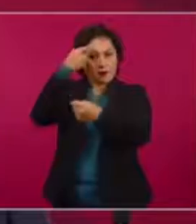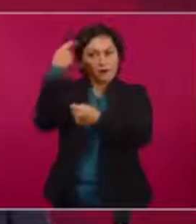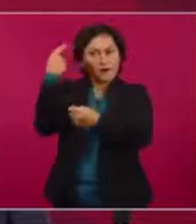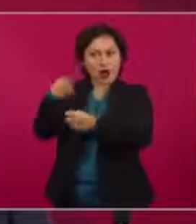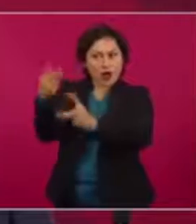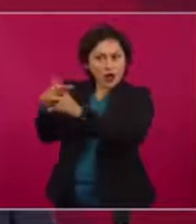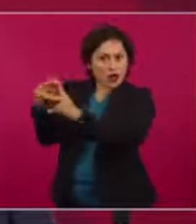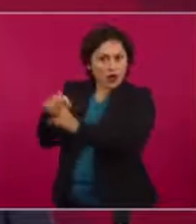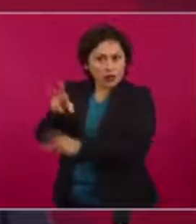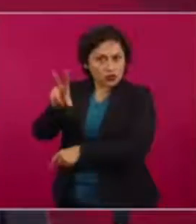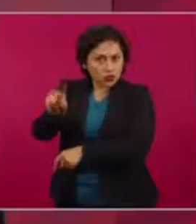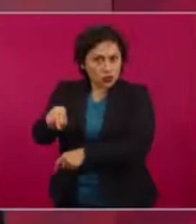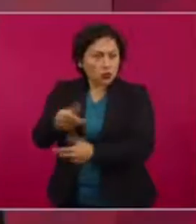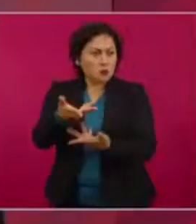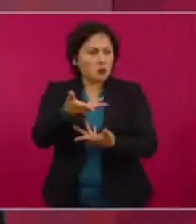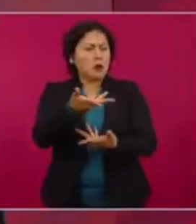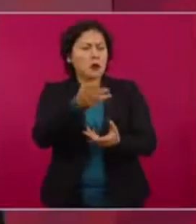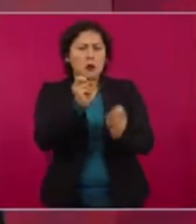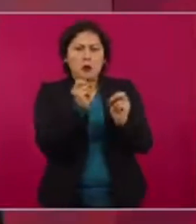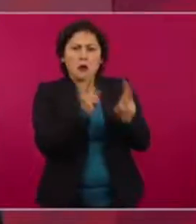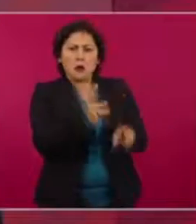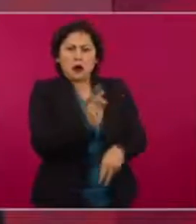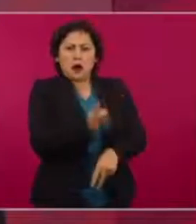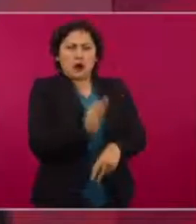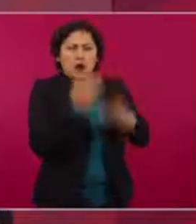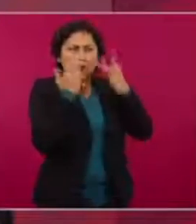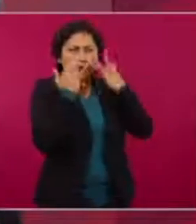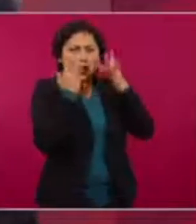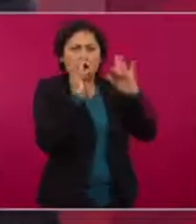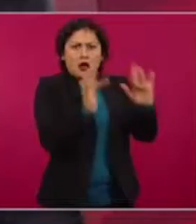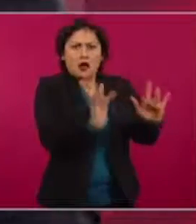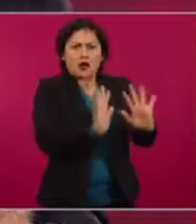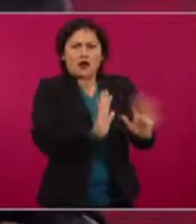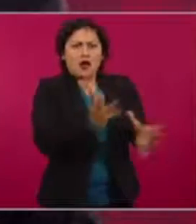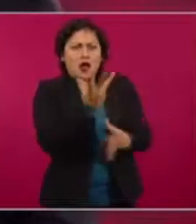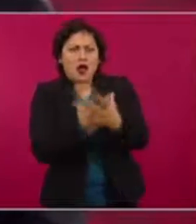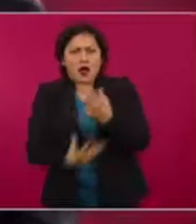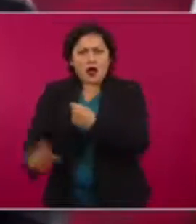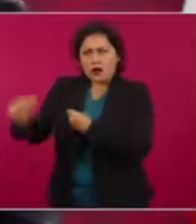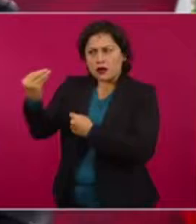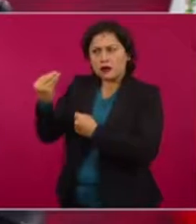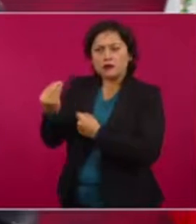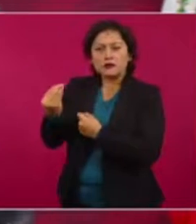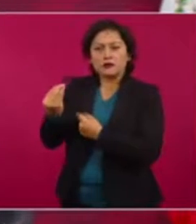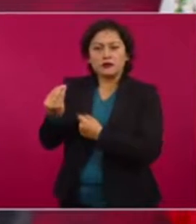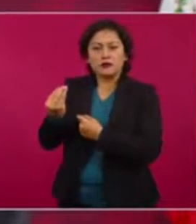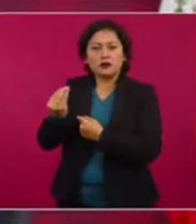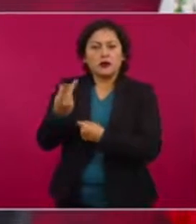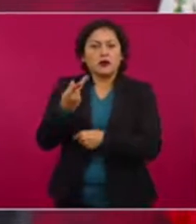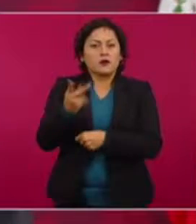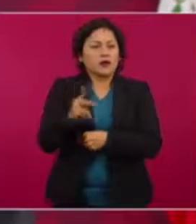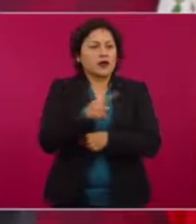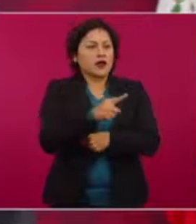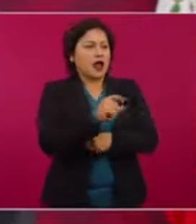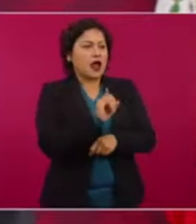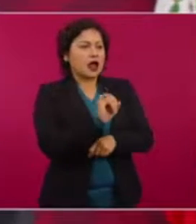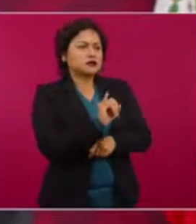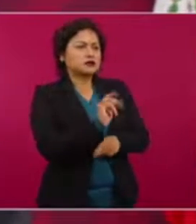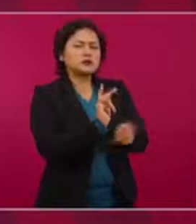que él presentara la renuncia y saliera al exilio, pero no cumplieron estos,